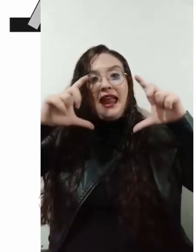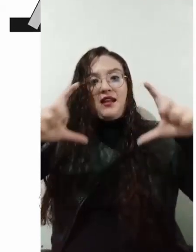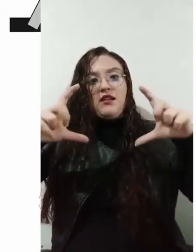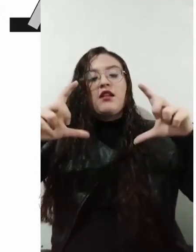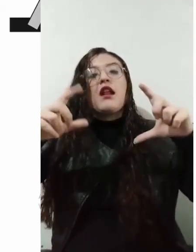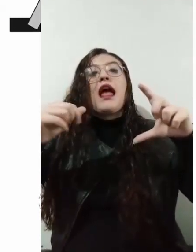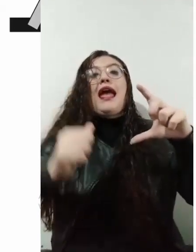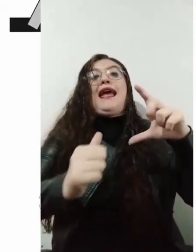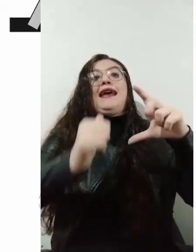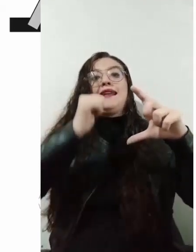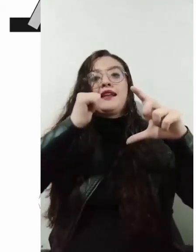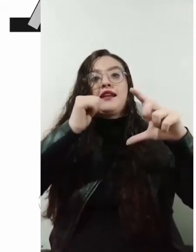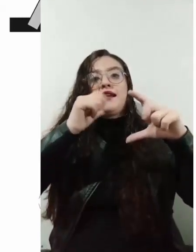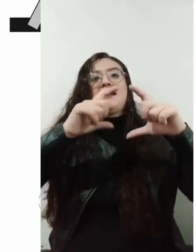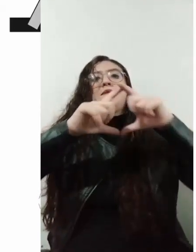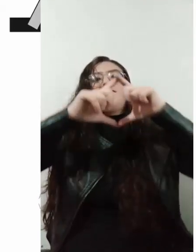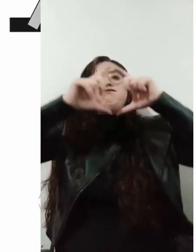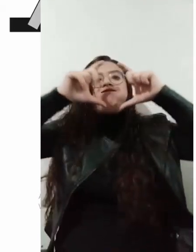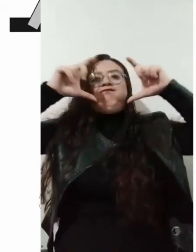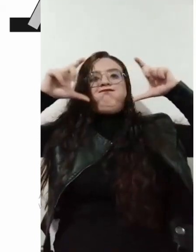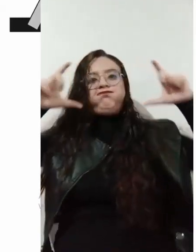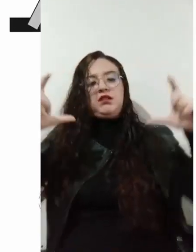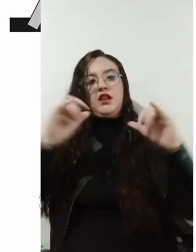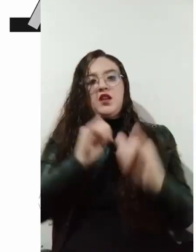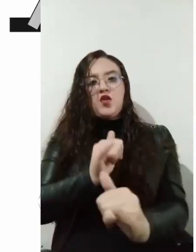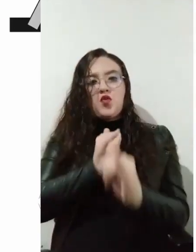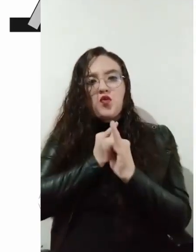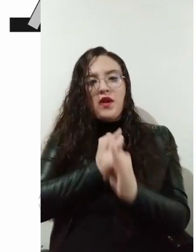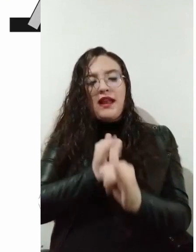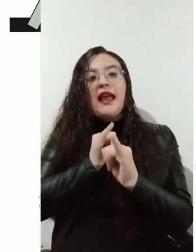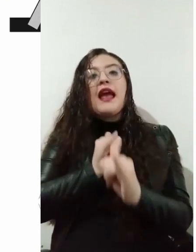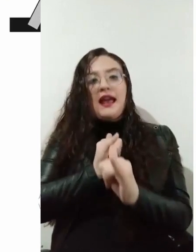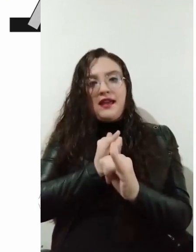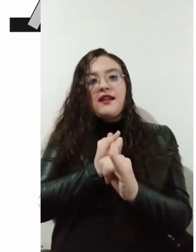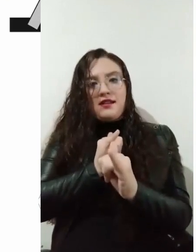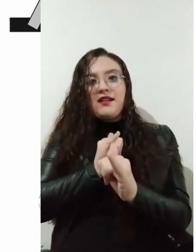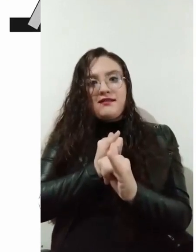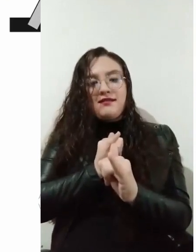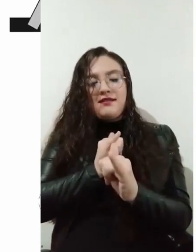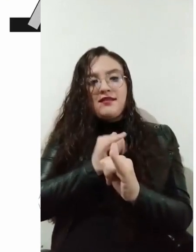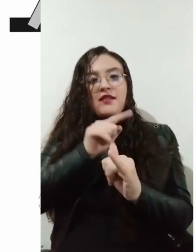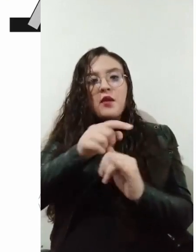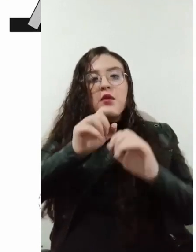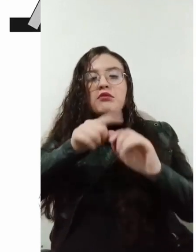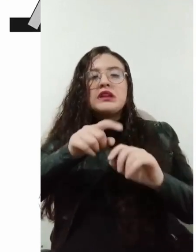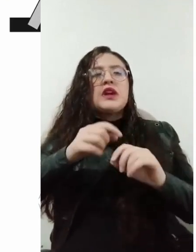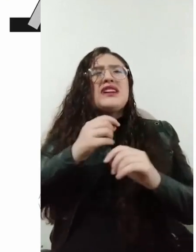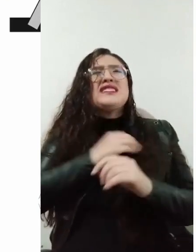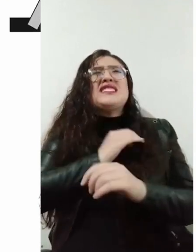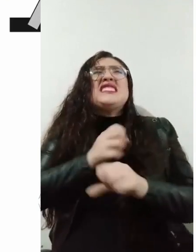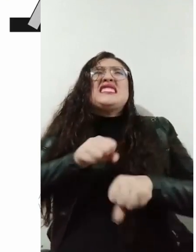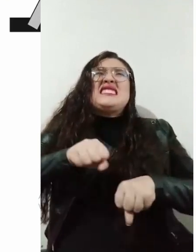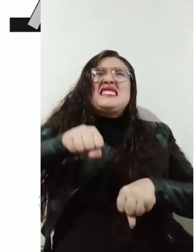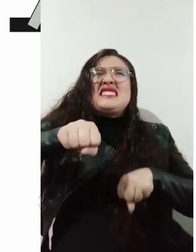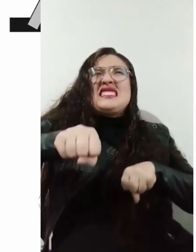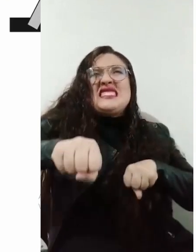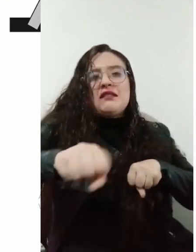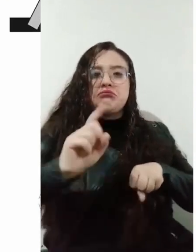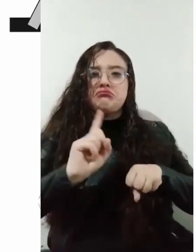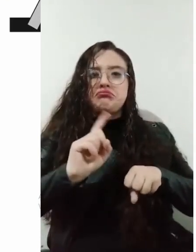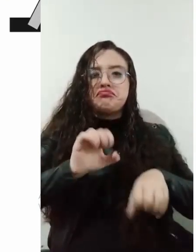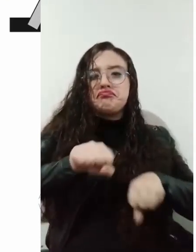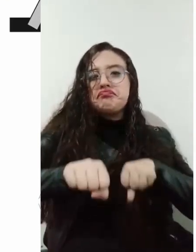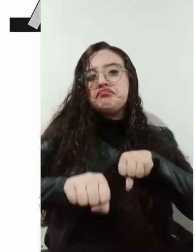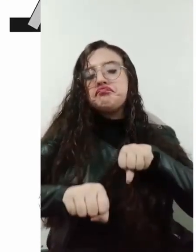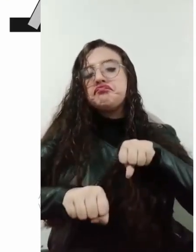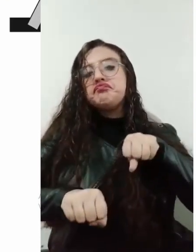piñón grande de adelante del plato a un piñón muy grande también atrás. Ese piñón me permitiría a mí